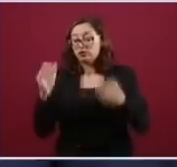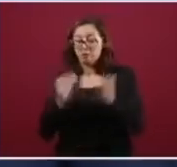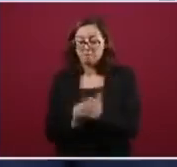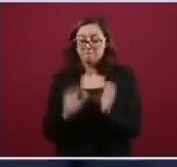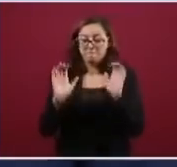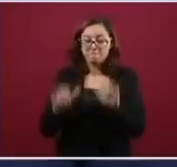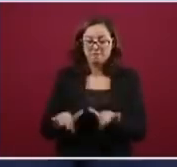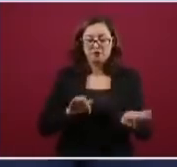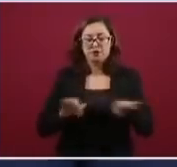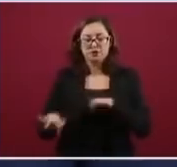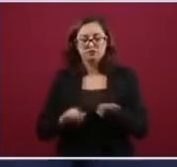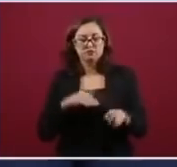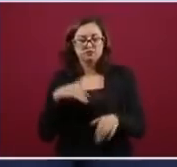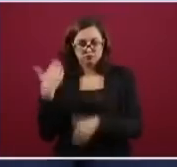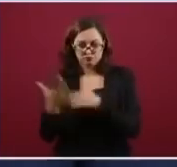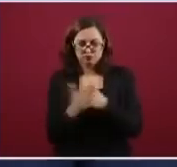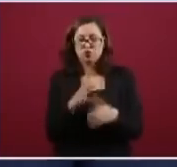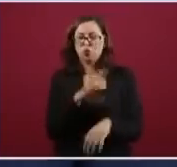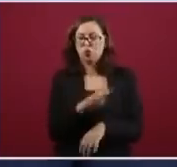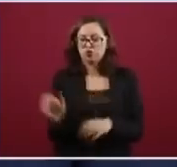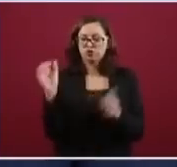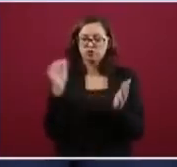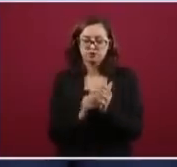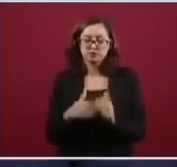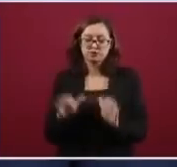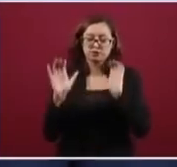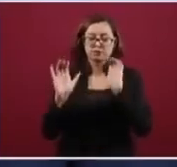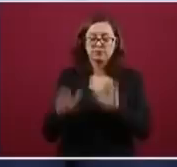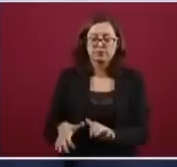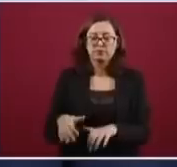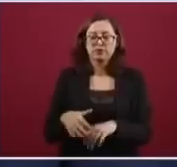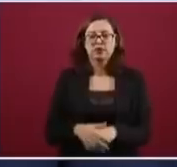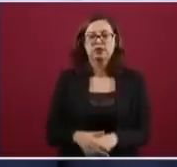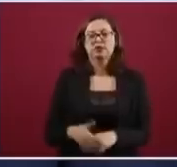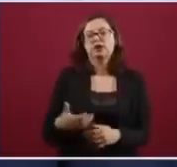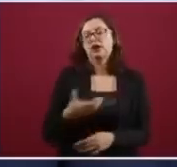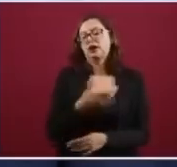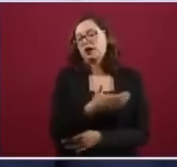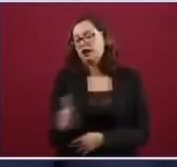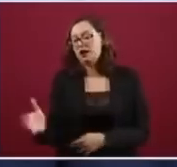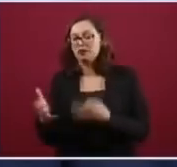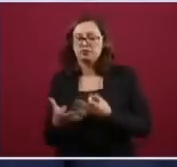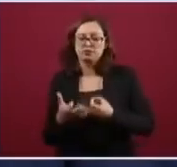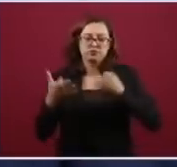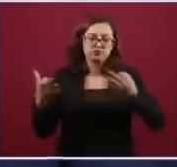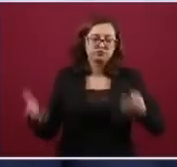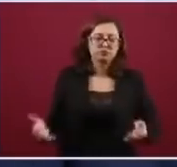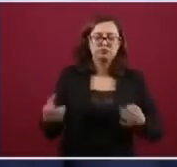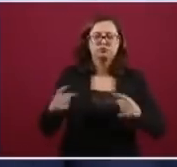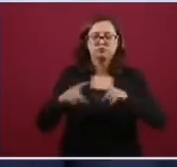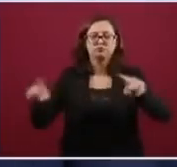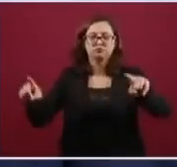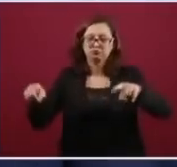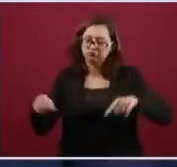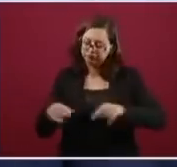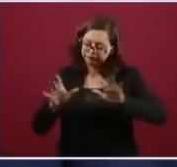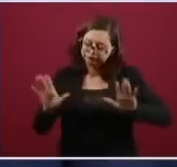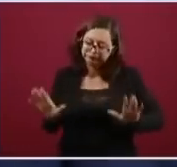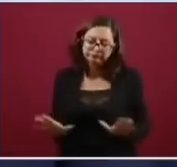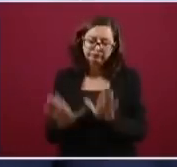400 mil empleos tejidos en pequeñas propiedades